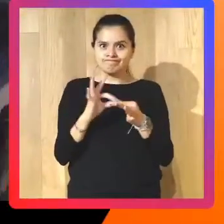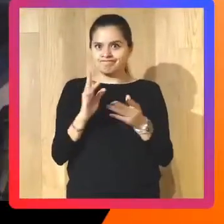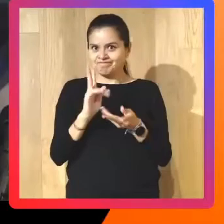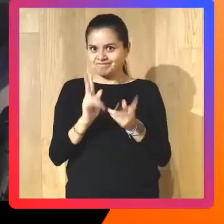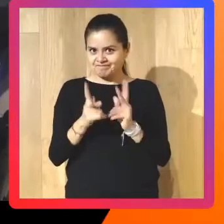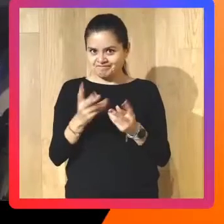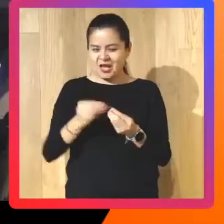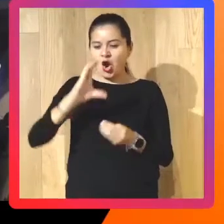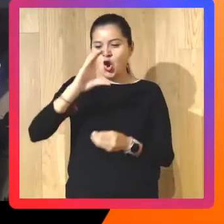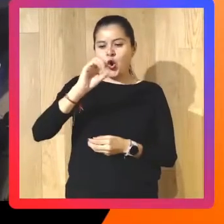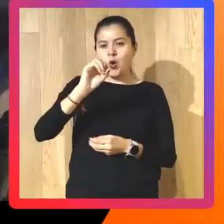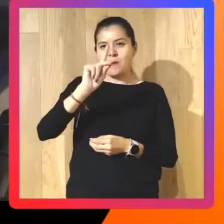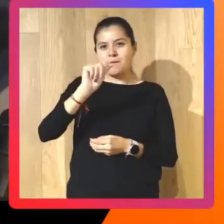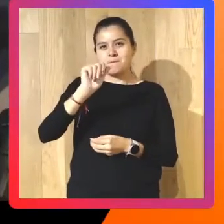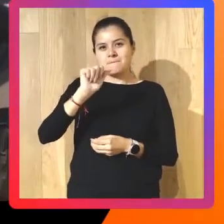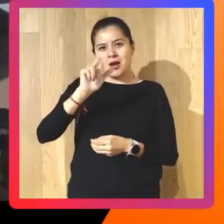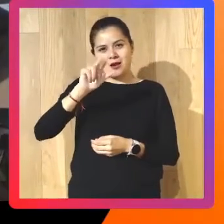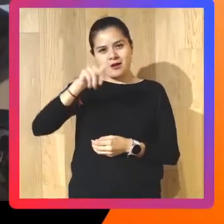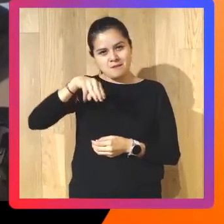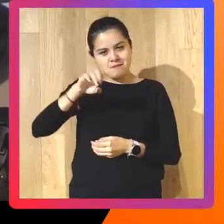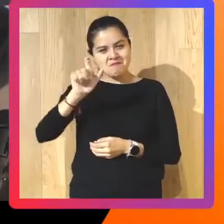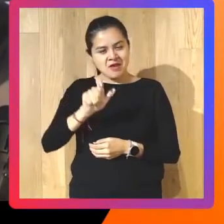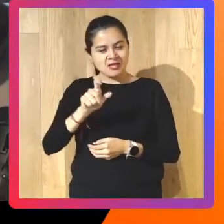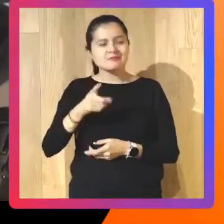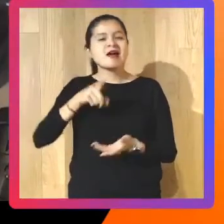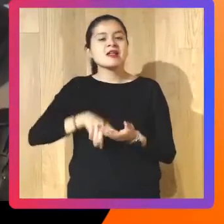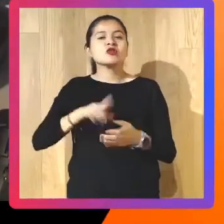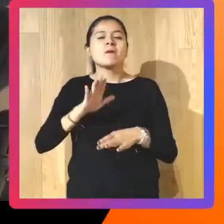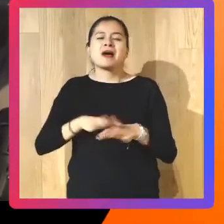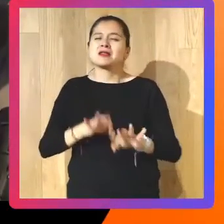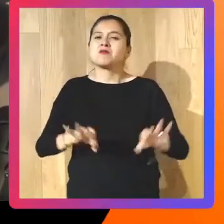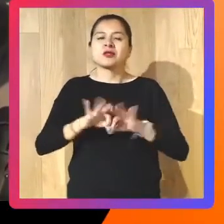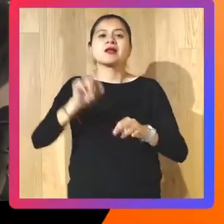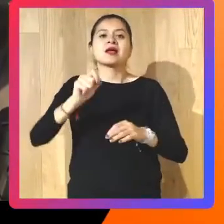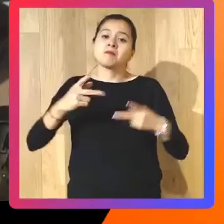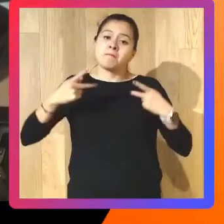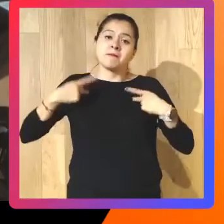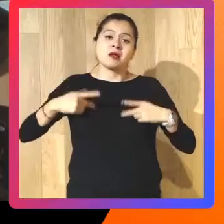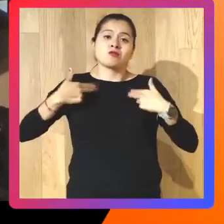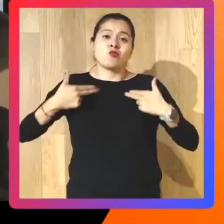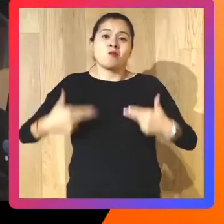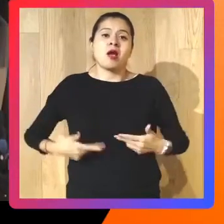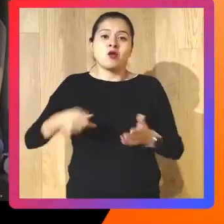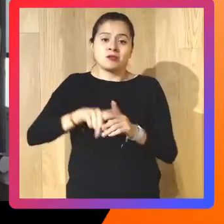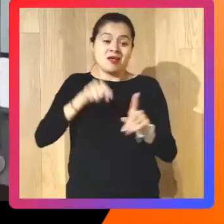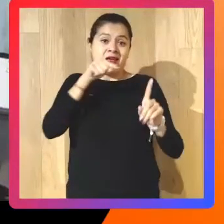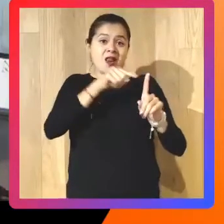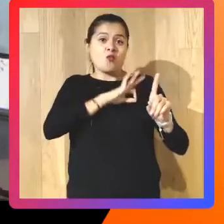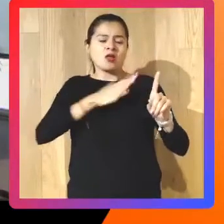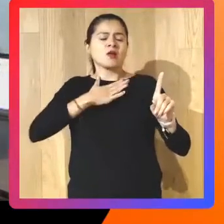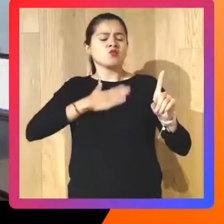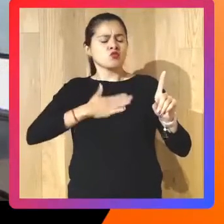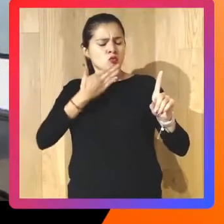Coparmex, nuestro principal valor es el ser humano. Y qué mejor que un ser humano que pueda vivir con dignidad.